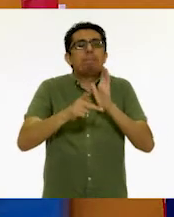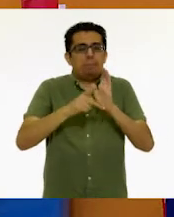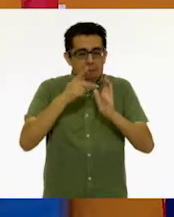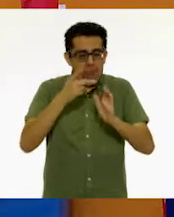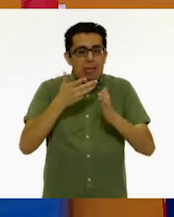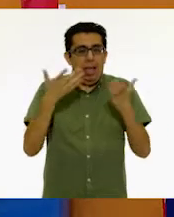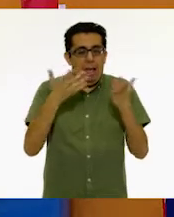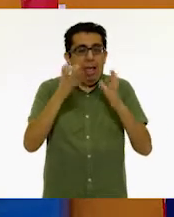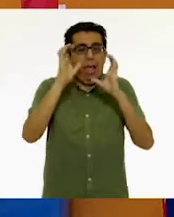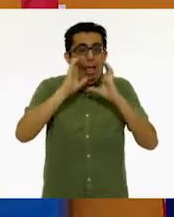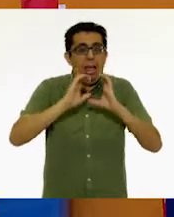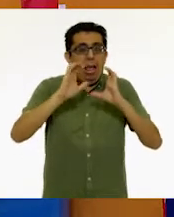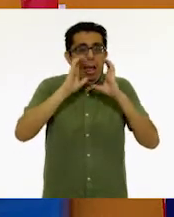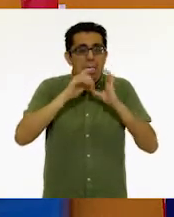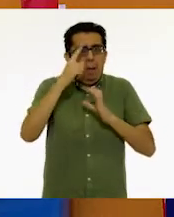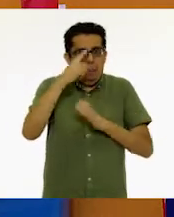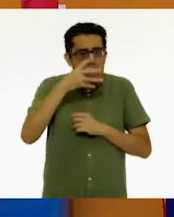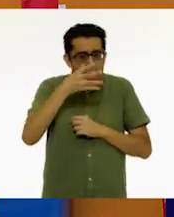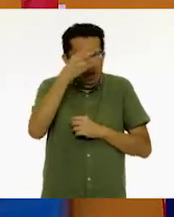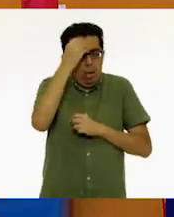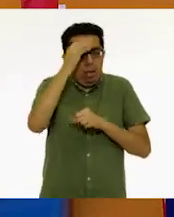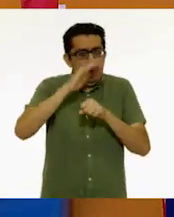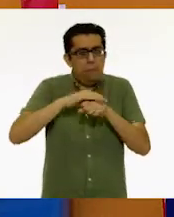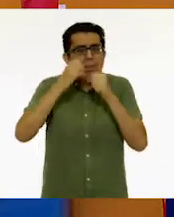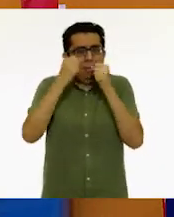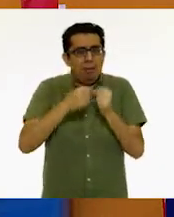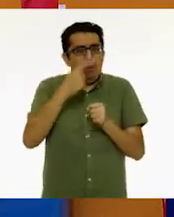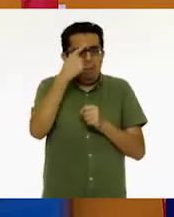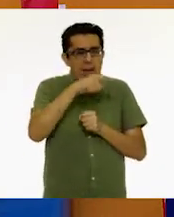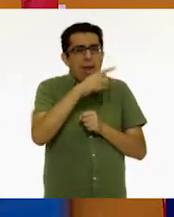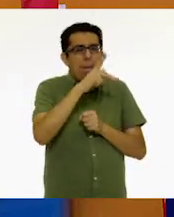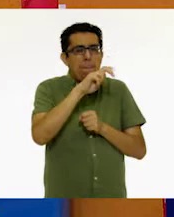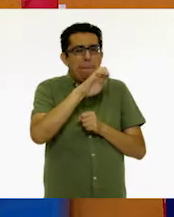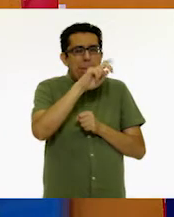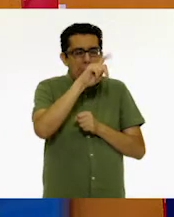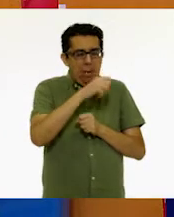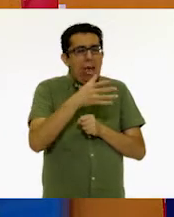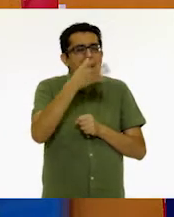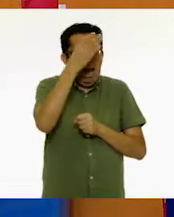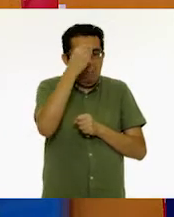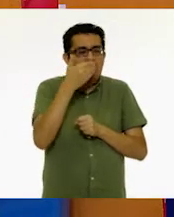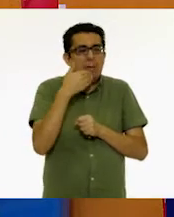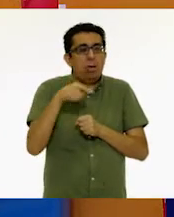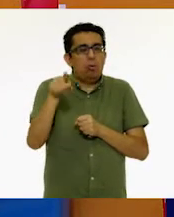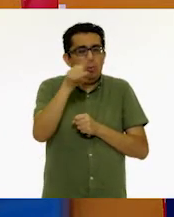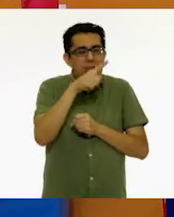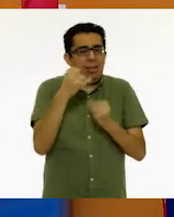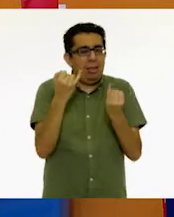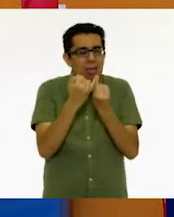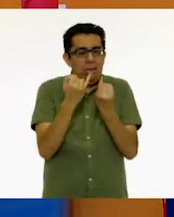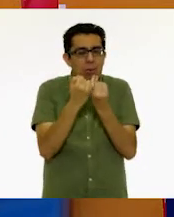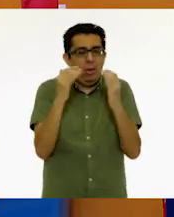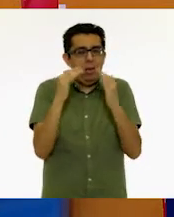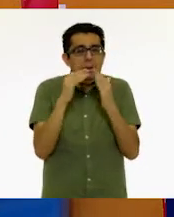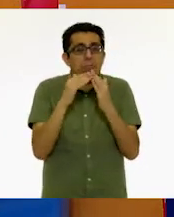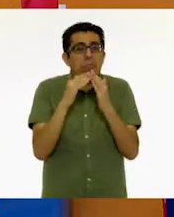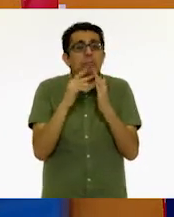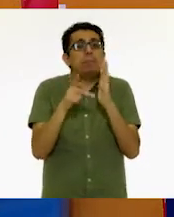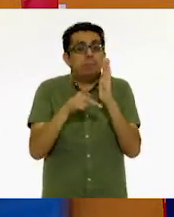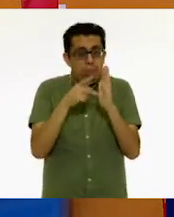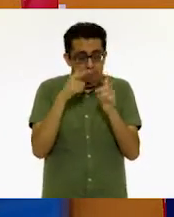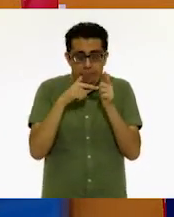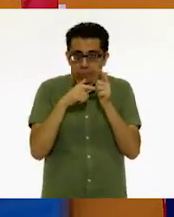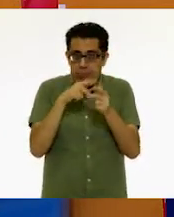la canción para que lo reforcemos, para que Pepe se la aprenda muy, muy bien. Y allá en casita igual. Lo repetimos seguidito, ¿eh?